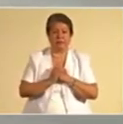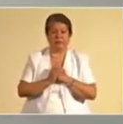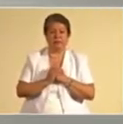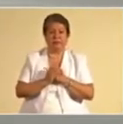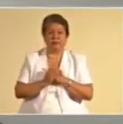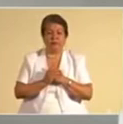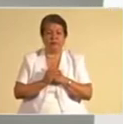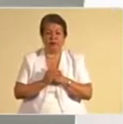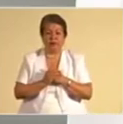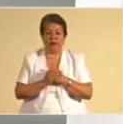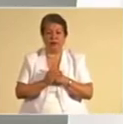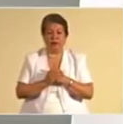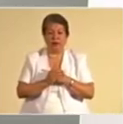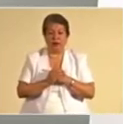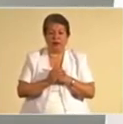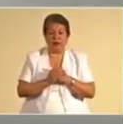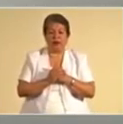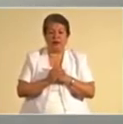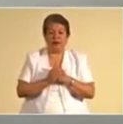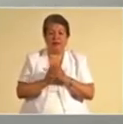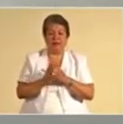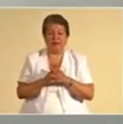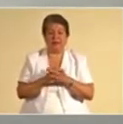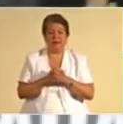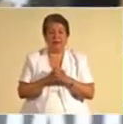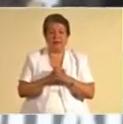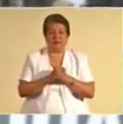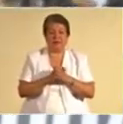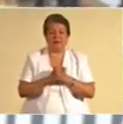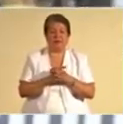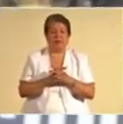que quiera agregar? Tiene todavía un minuto. Ah, perdón, bueno, como me hizo, perdón. No,